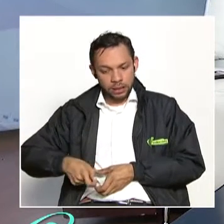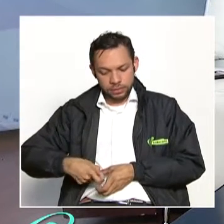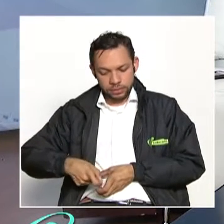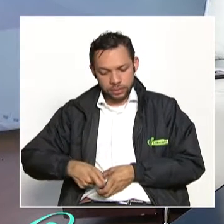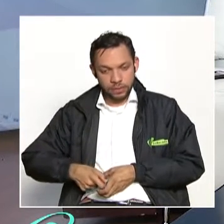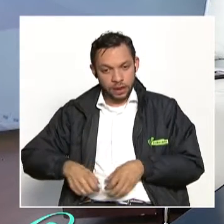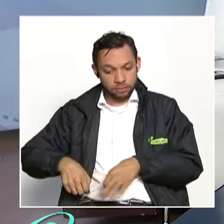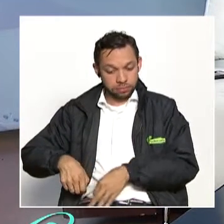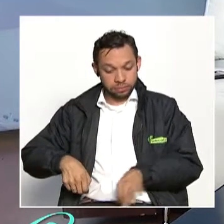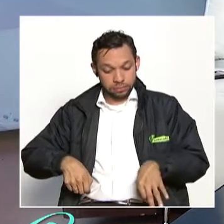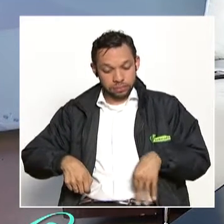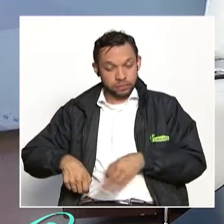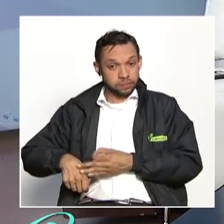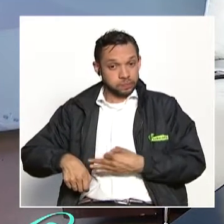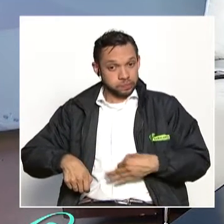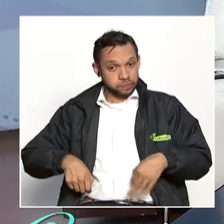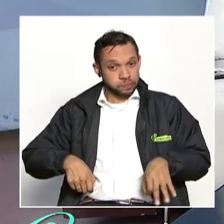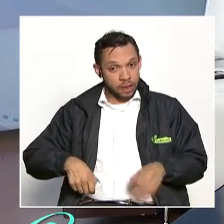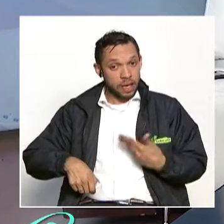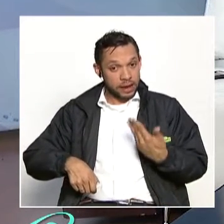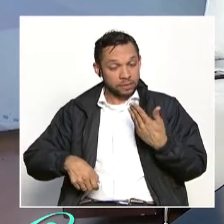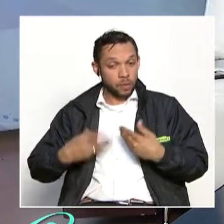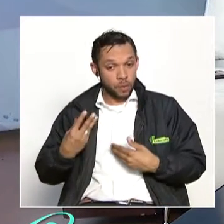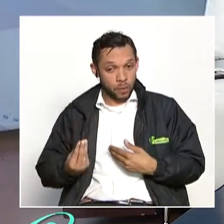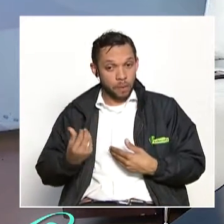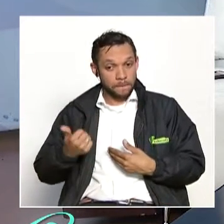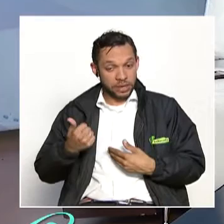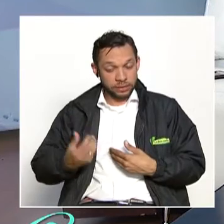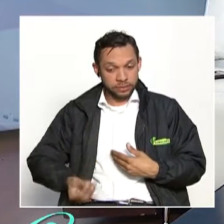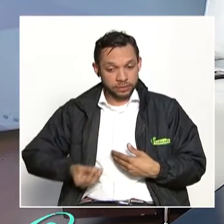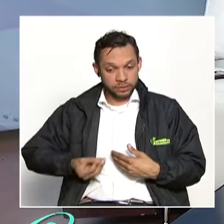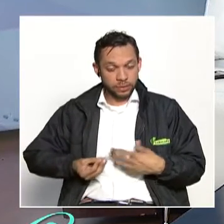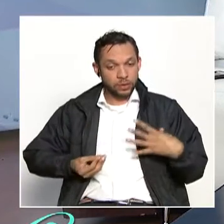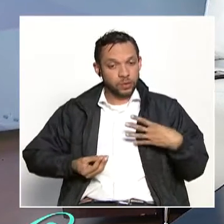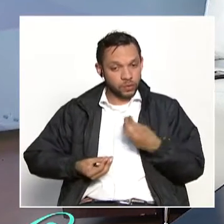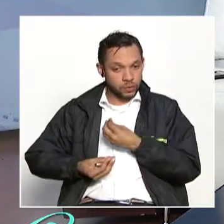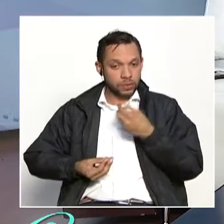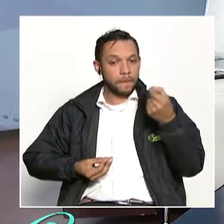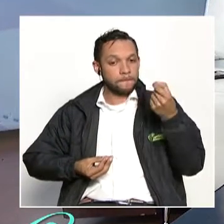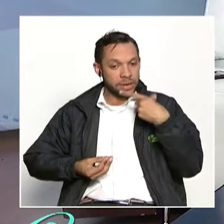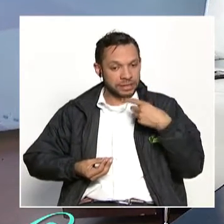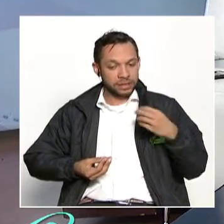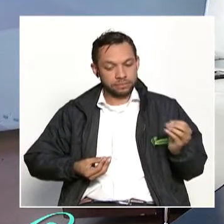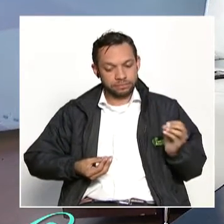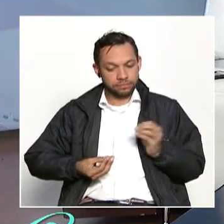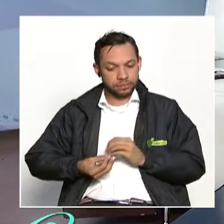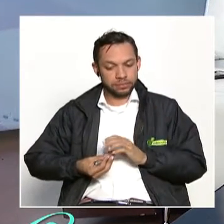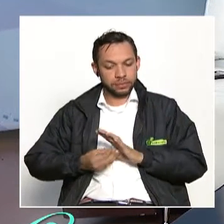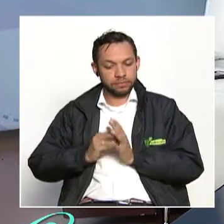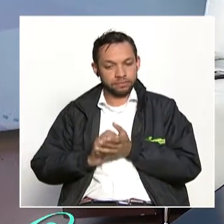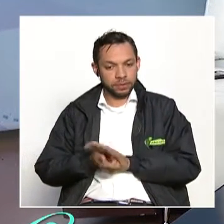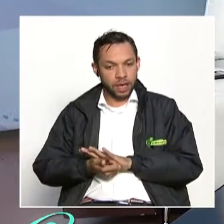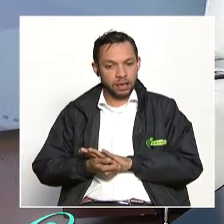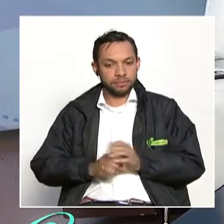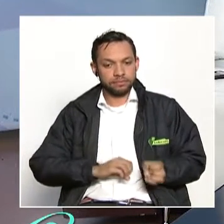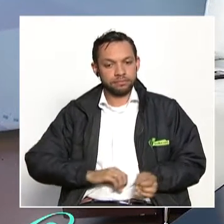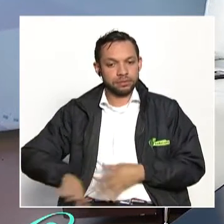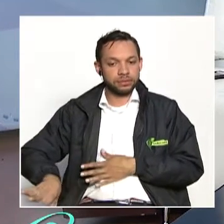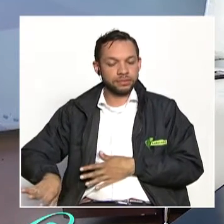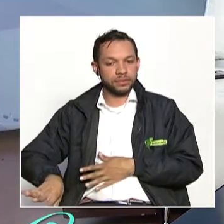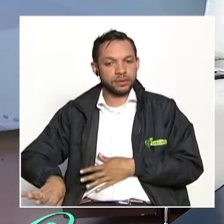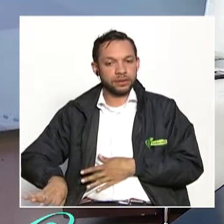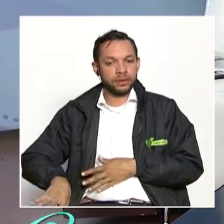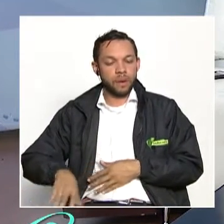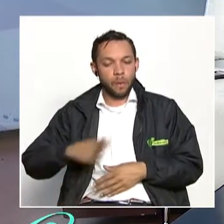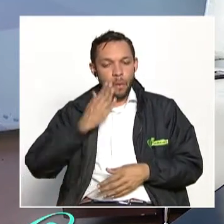flora intestinal que es benéfica, cuando la matamos con un antibiótico para que a la persona finalmente le dé un